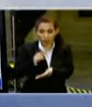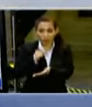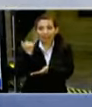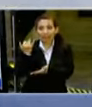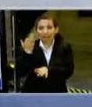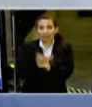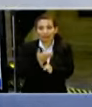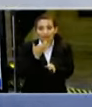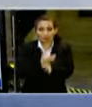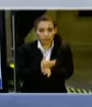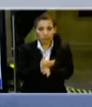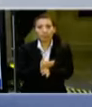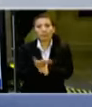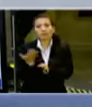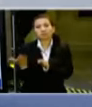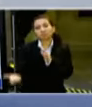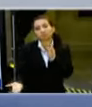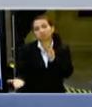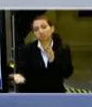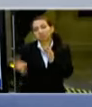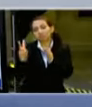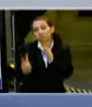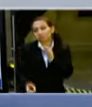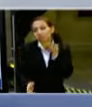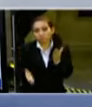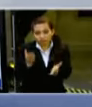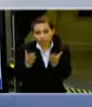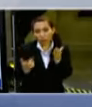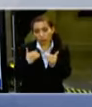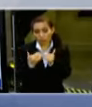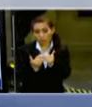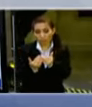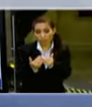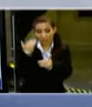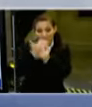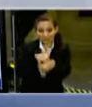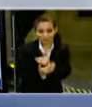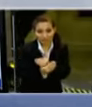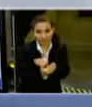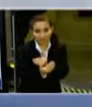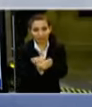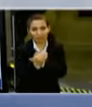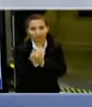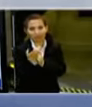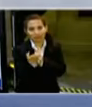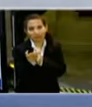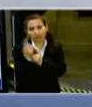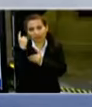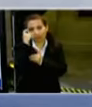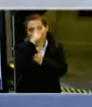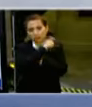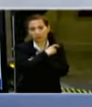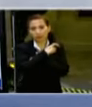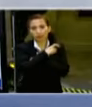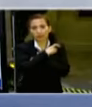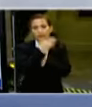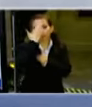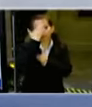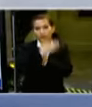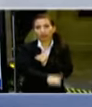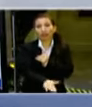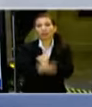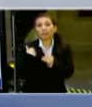aquí de alguna manera nos adelantamos. En ese momento era difícil saber